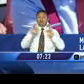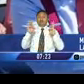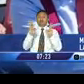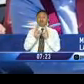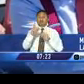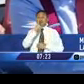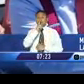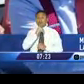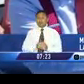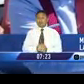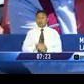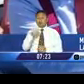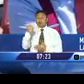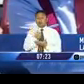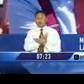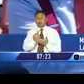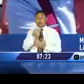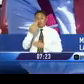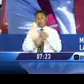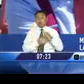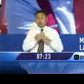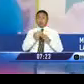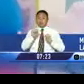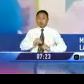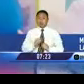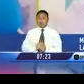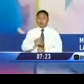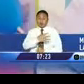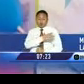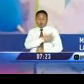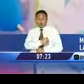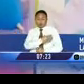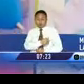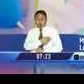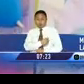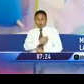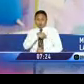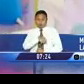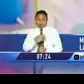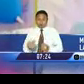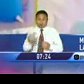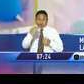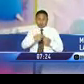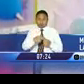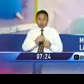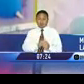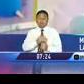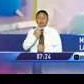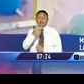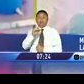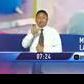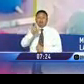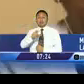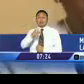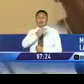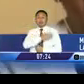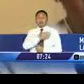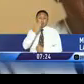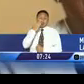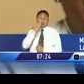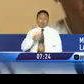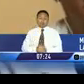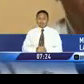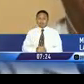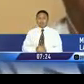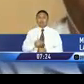en el marco de la Semana Mundial de la Lactancia Materna, espacio del cual serán parte más de 20 madres. Expertos explican